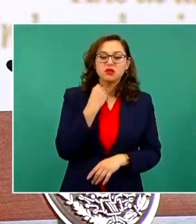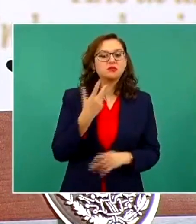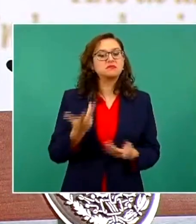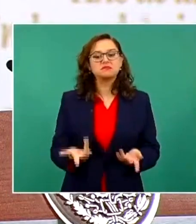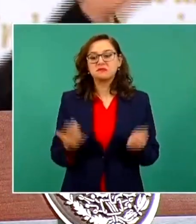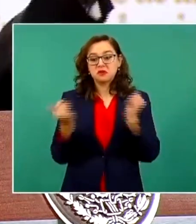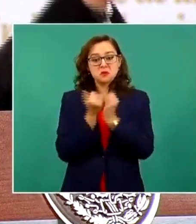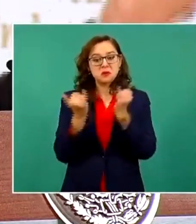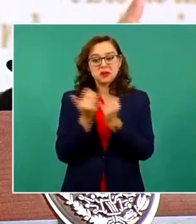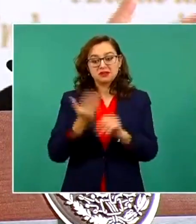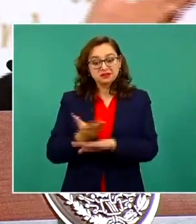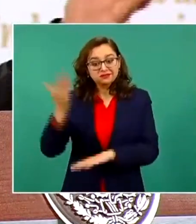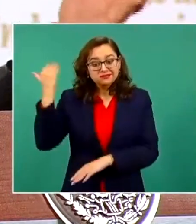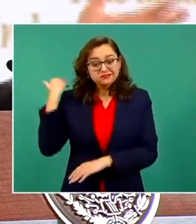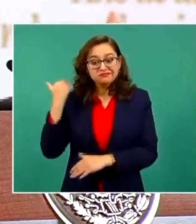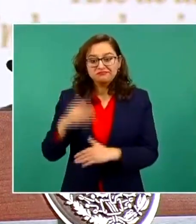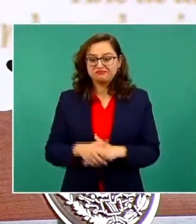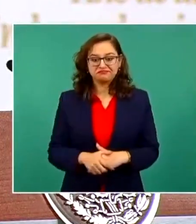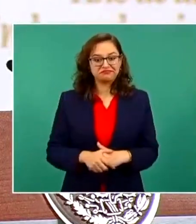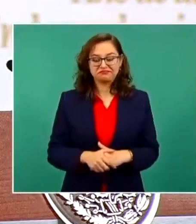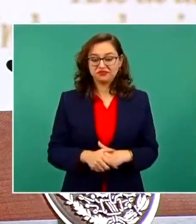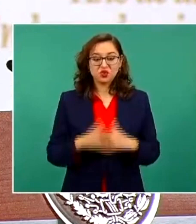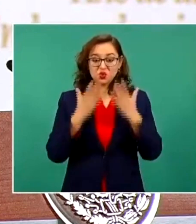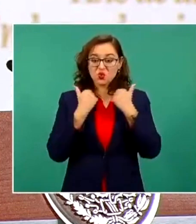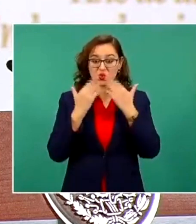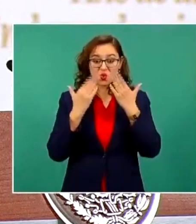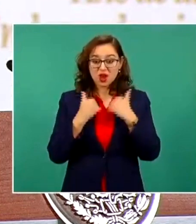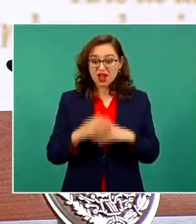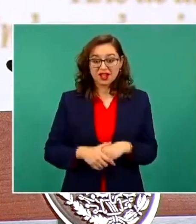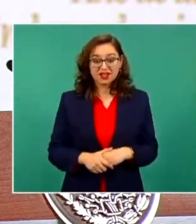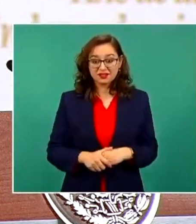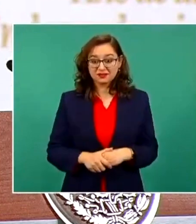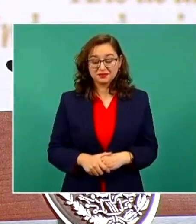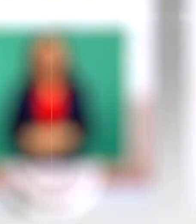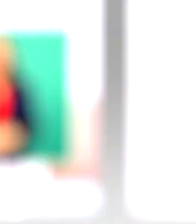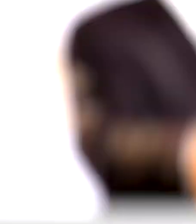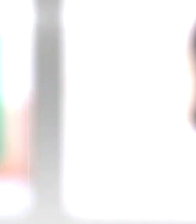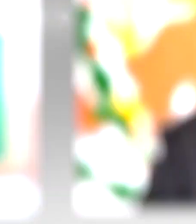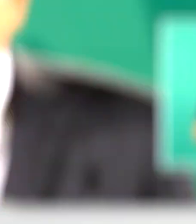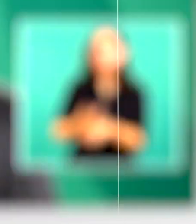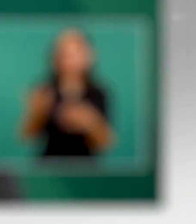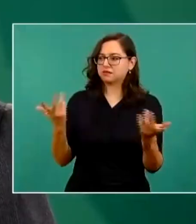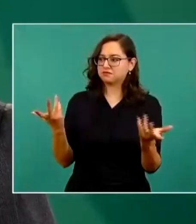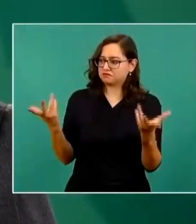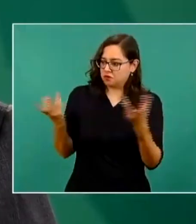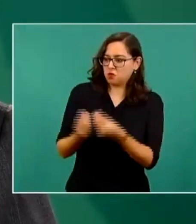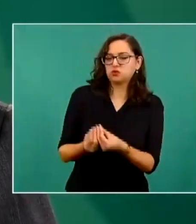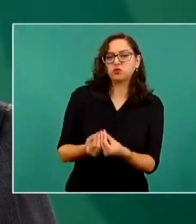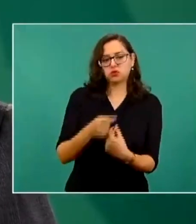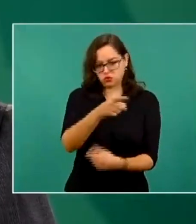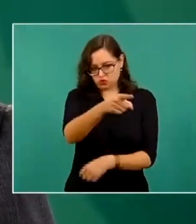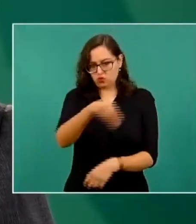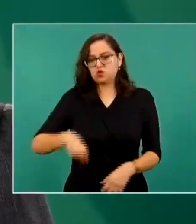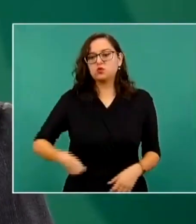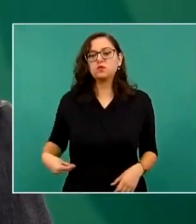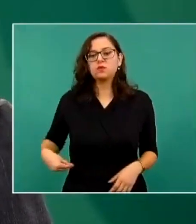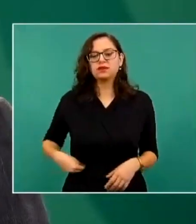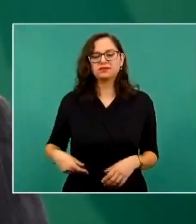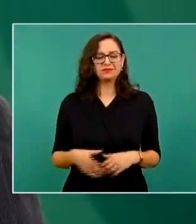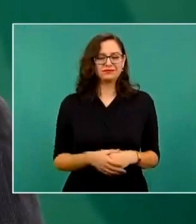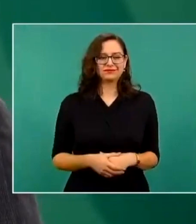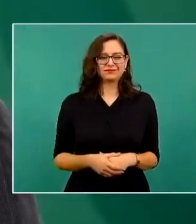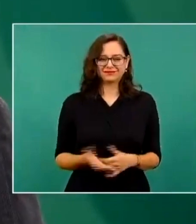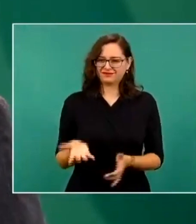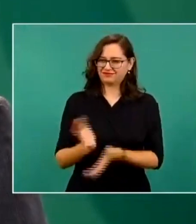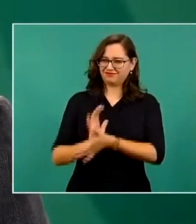es mercantil, civil, penal. Fue un proceso de decadencia. Viernes 22 de octubre,